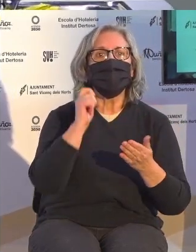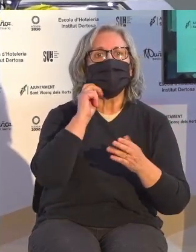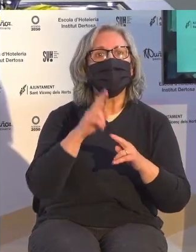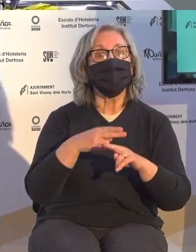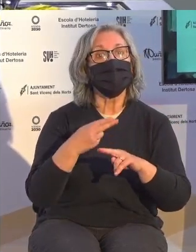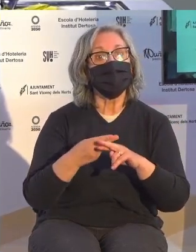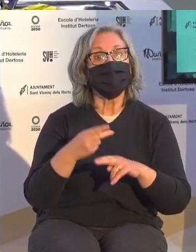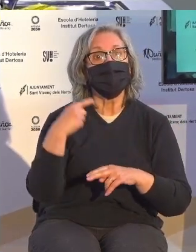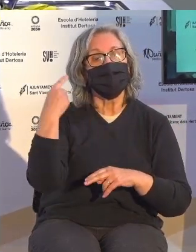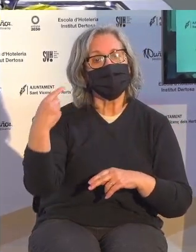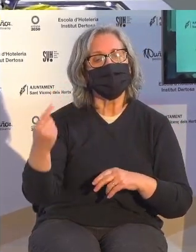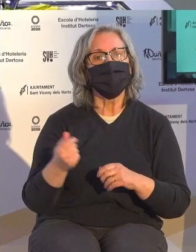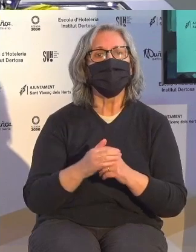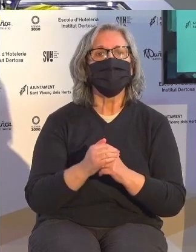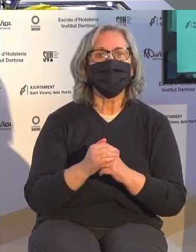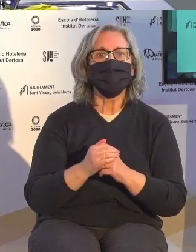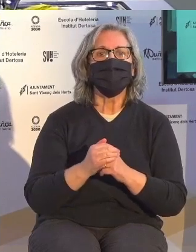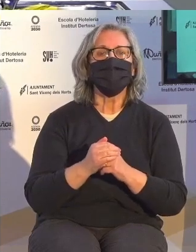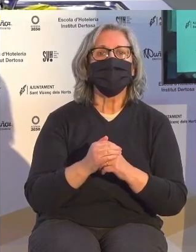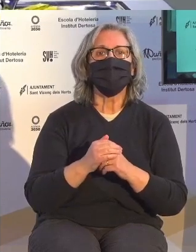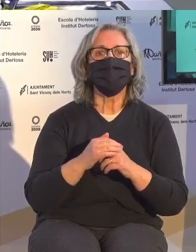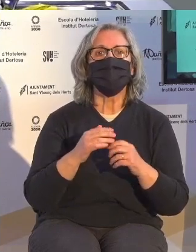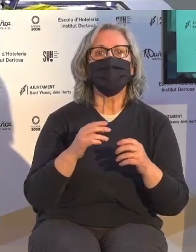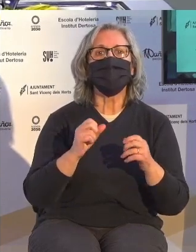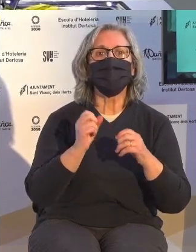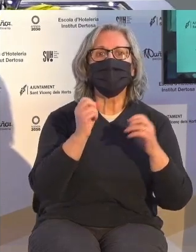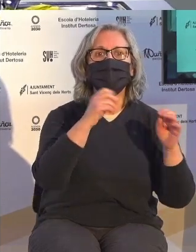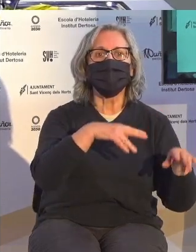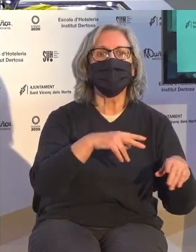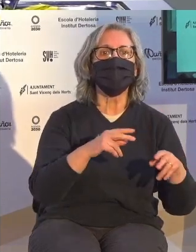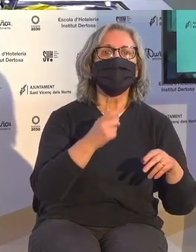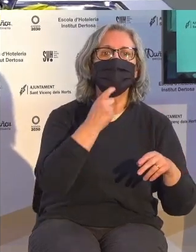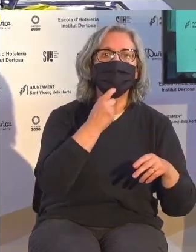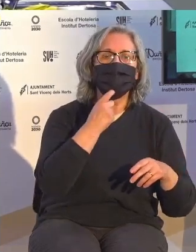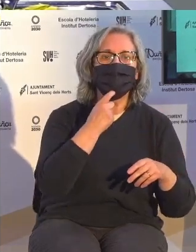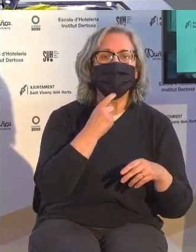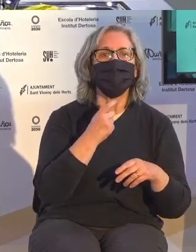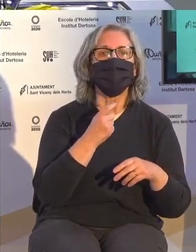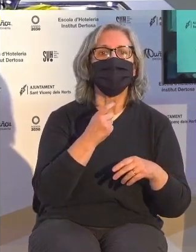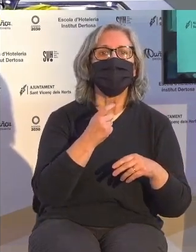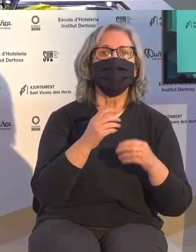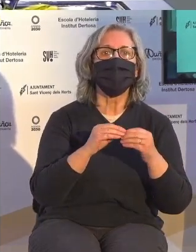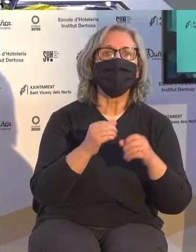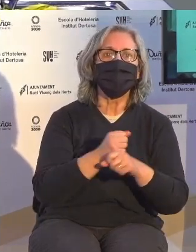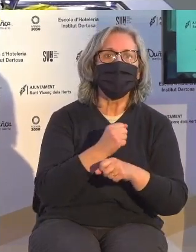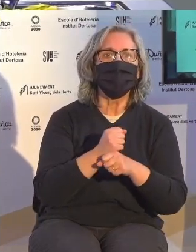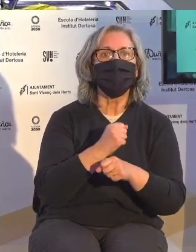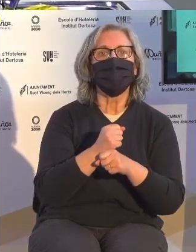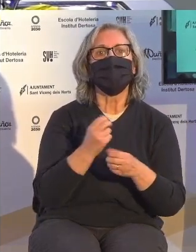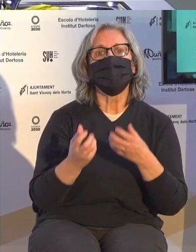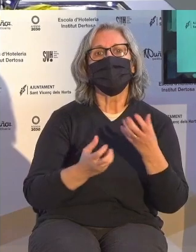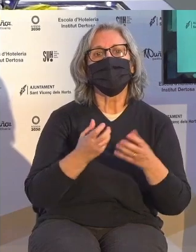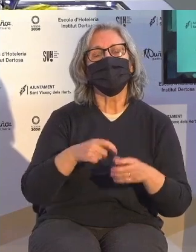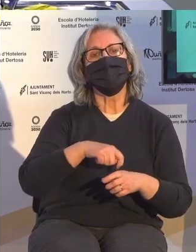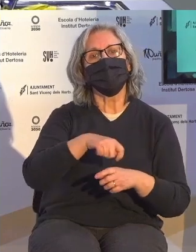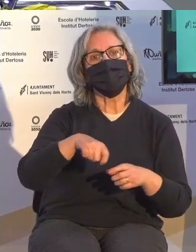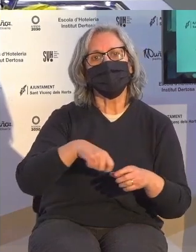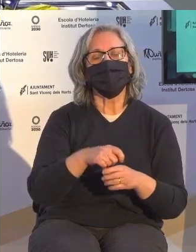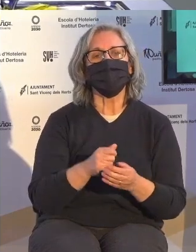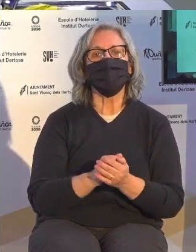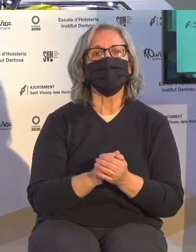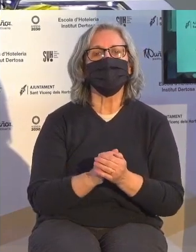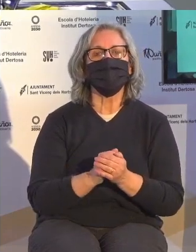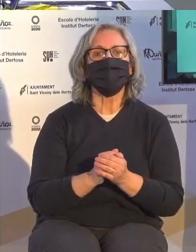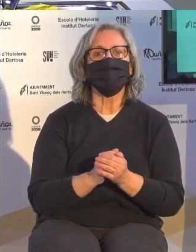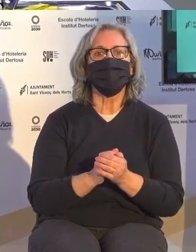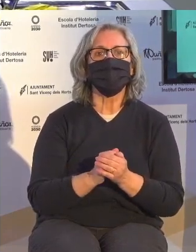un hijo más o menos desde seis años atrás y enfilando ha empezado a trabajar con cocina por